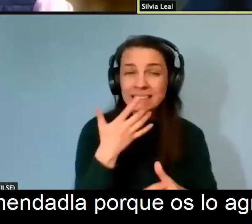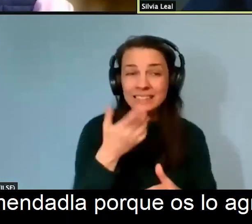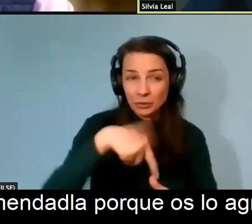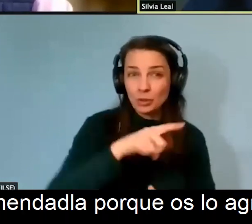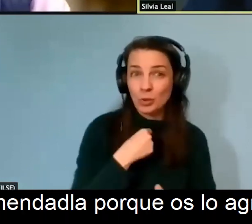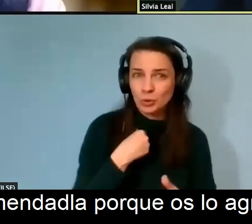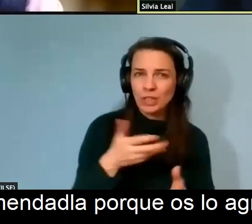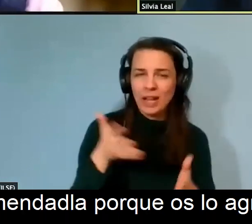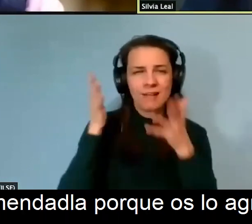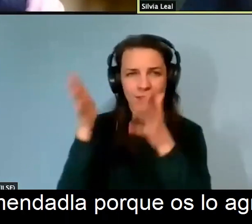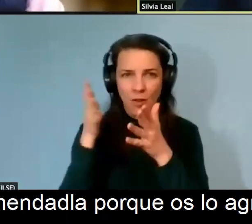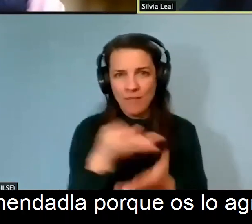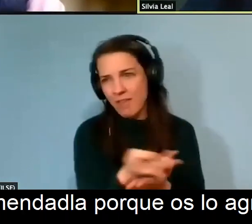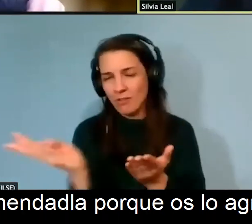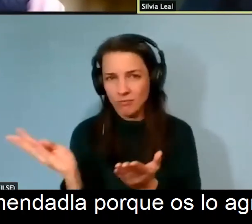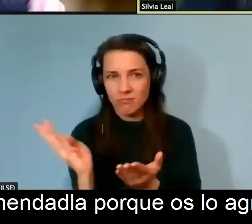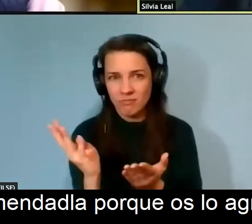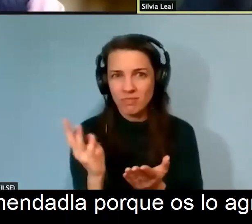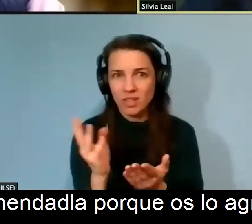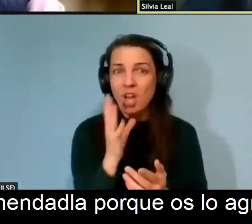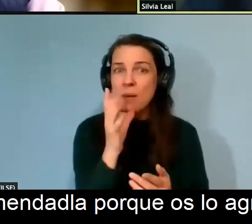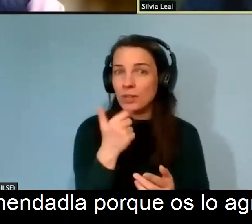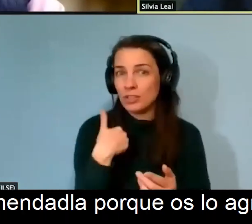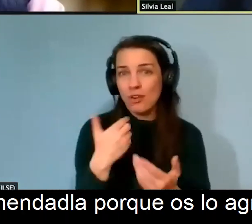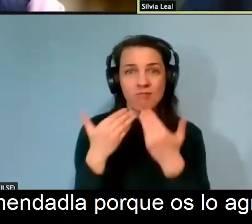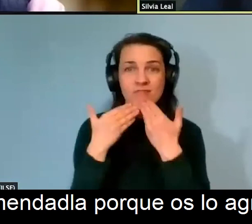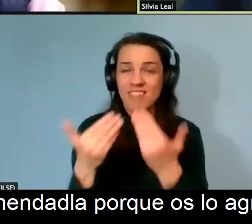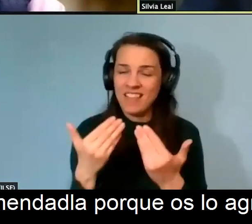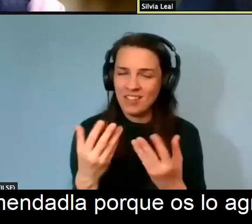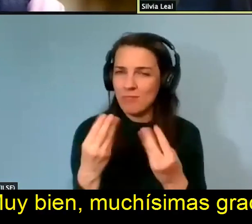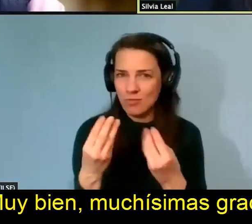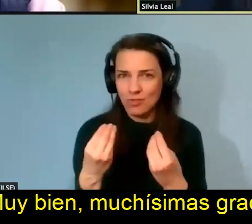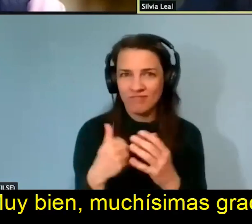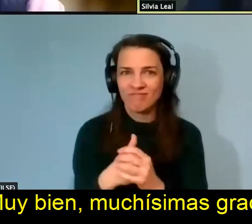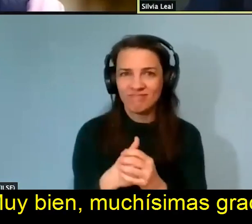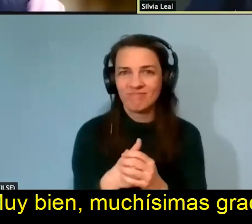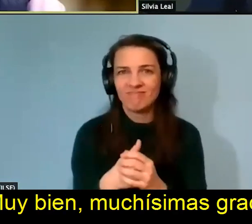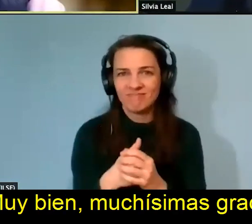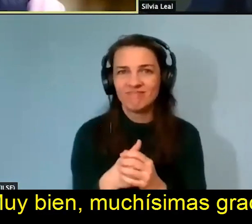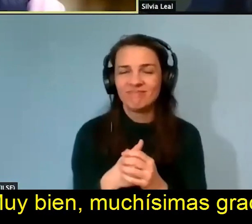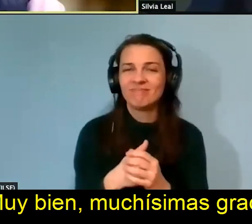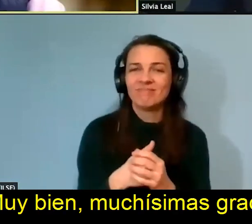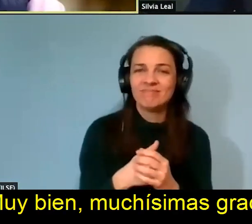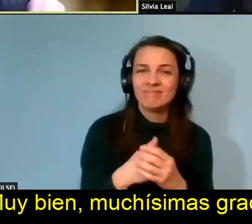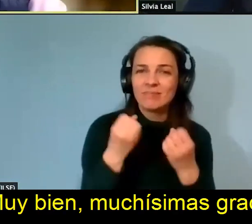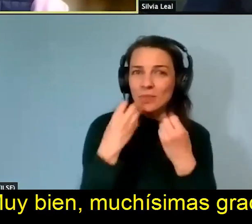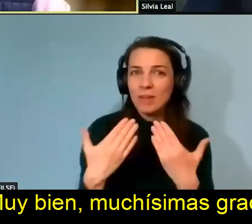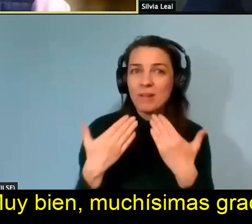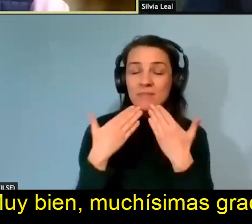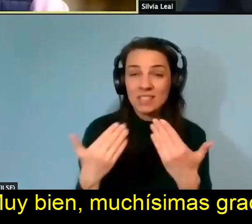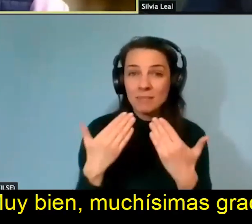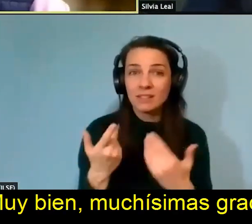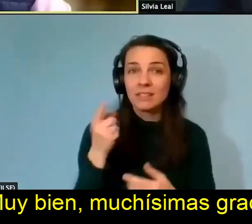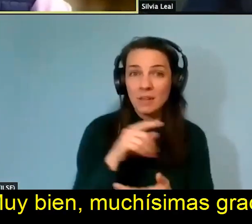recomendarlo, porque yo os lo agradeceré muchísimo. Muy bien, muchísimas gracias. Hemos hablado